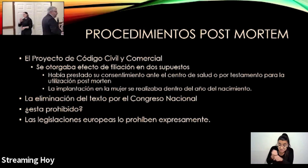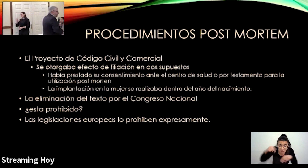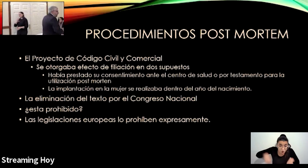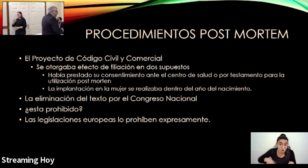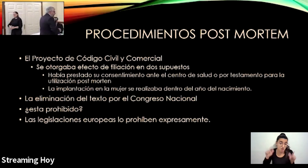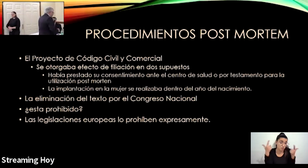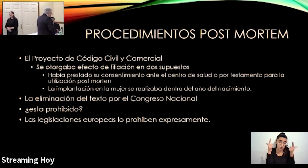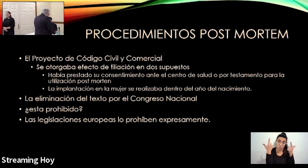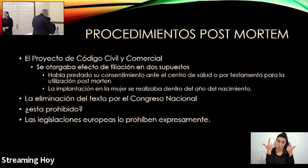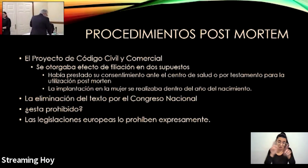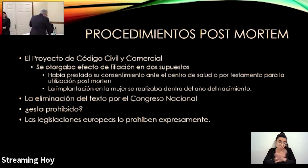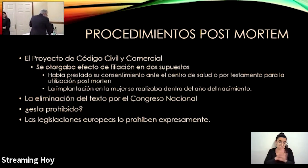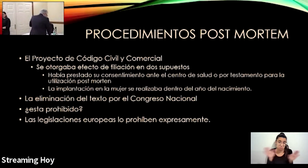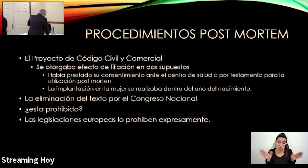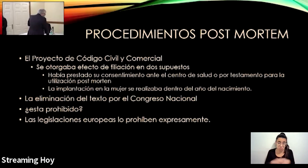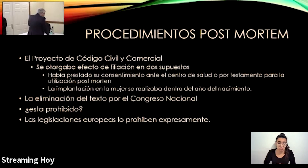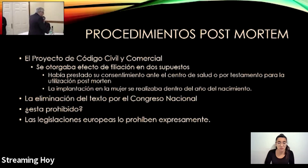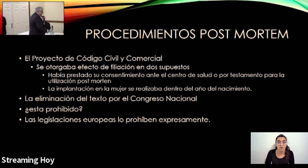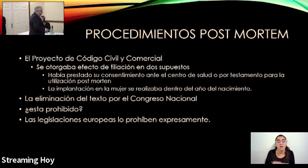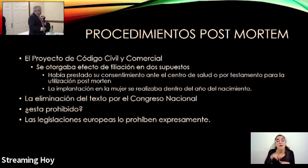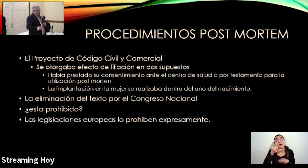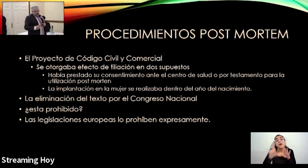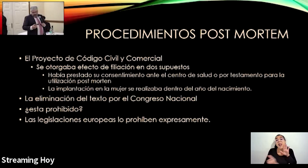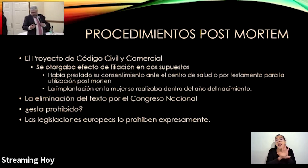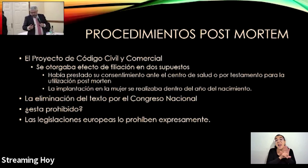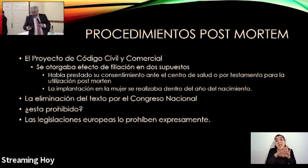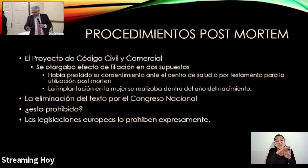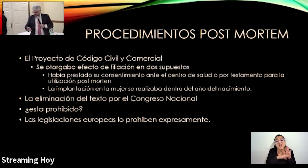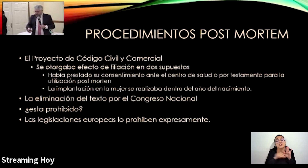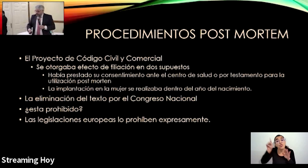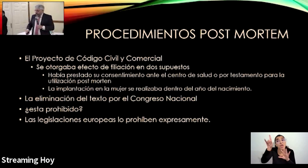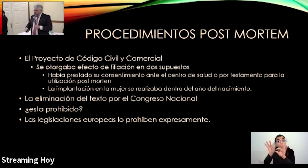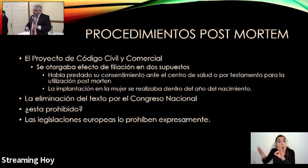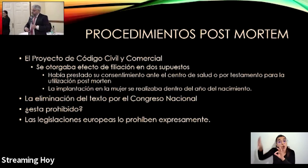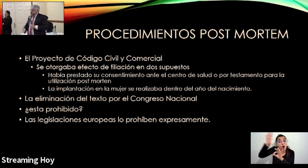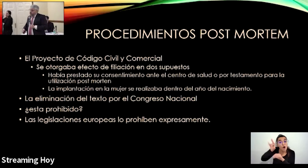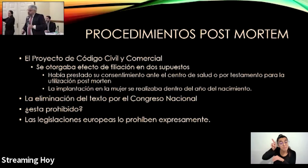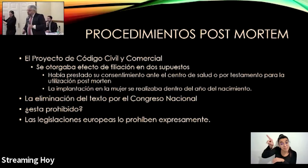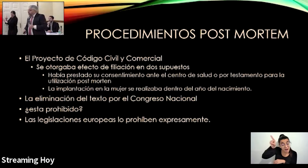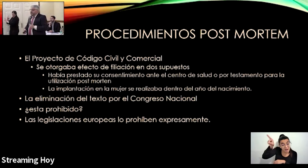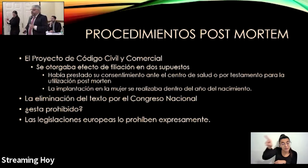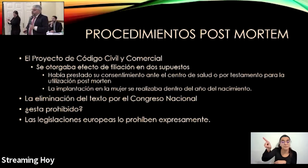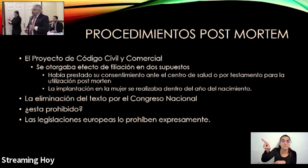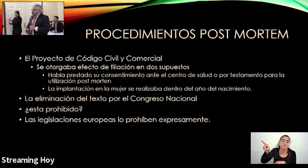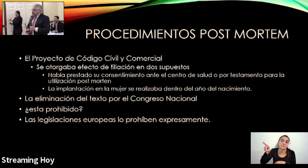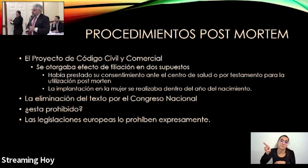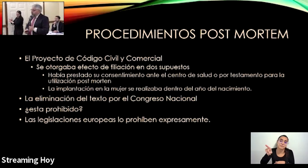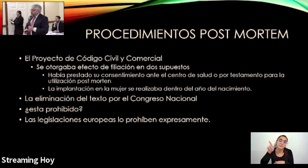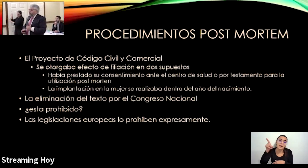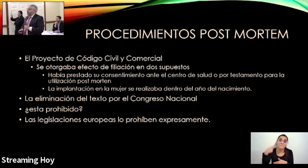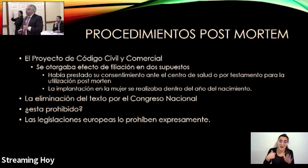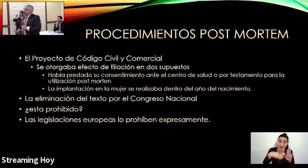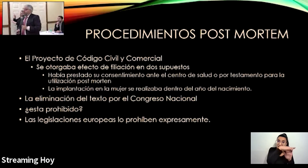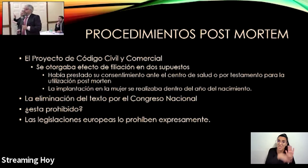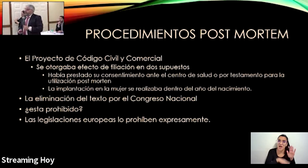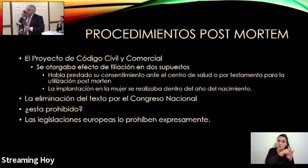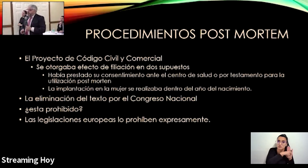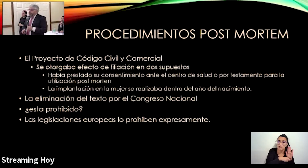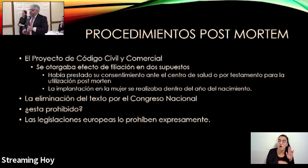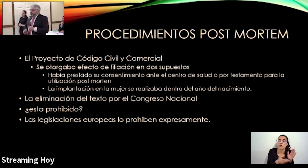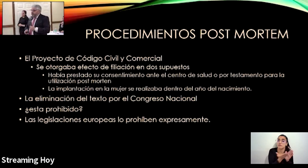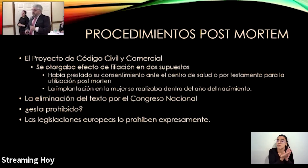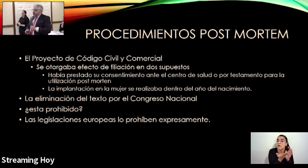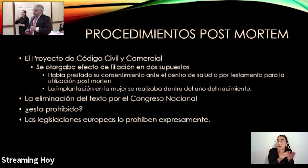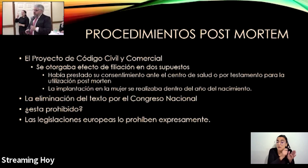no sucedió. Las legislaciones europeas que han sido tomadas en cuenta para la redacción del código no,